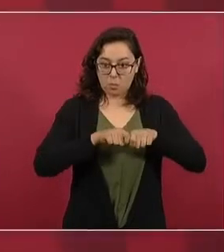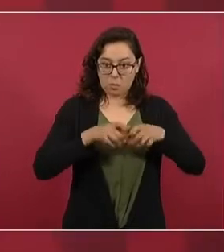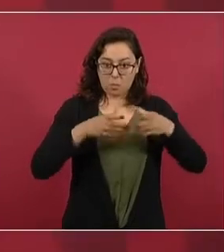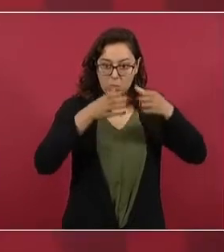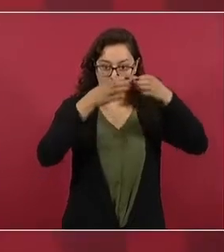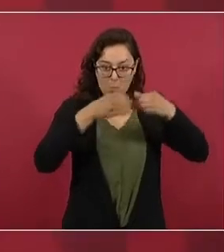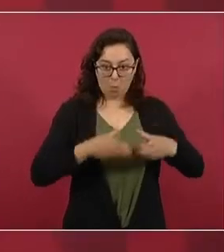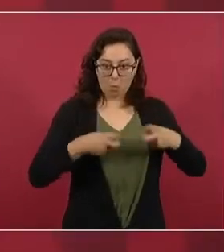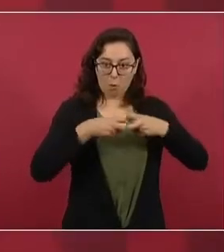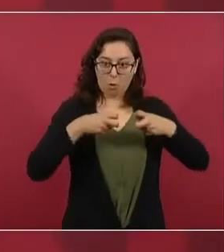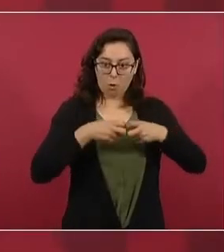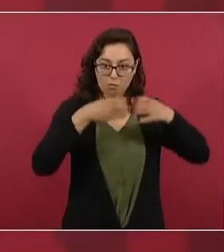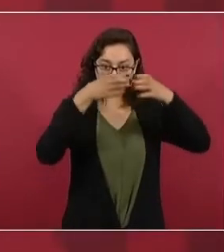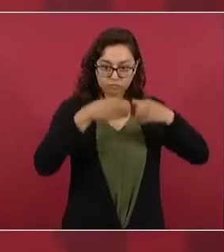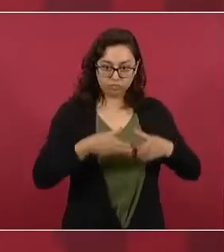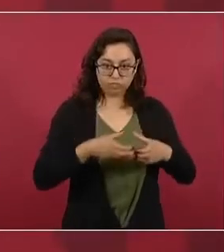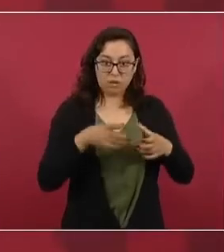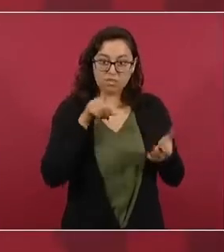¿cuánto queda?